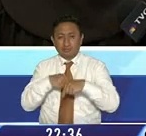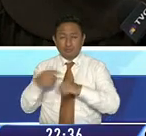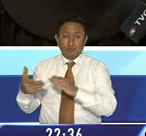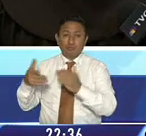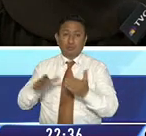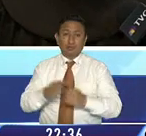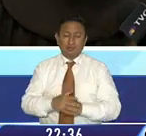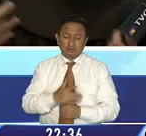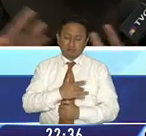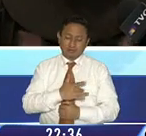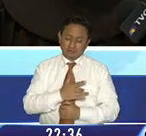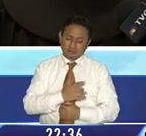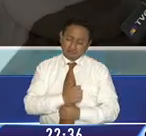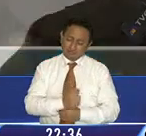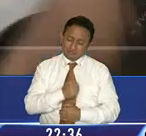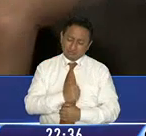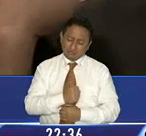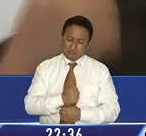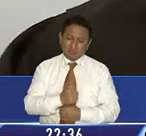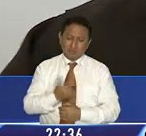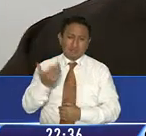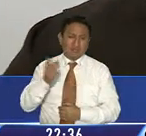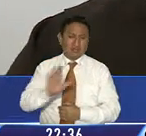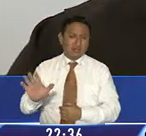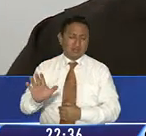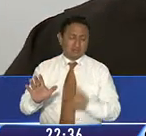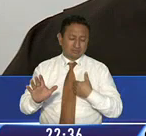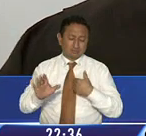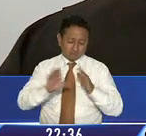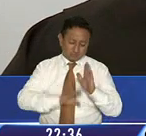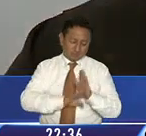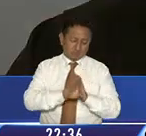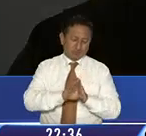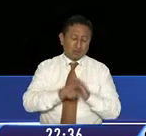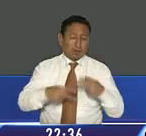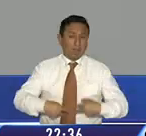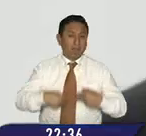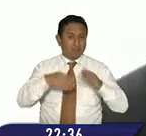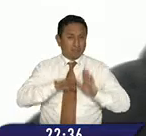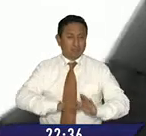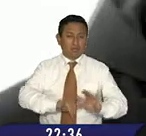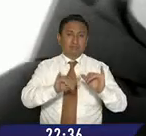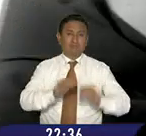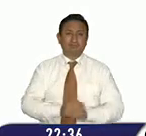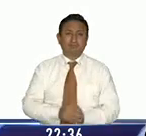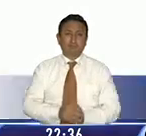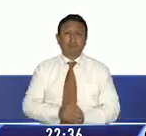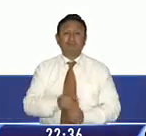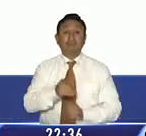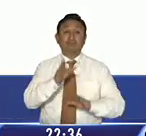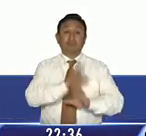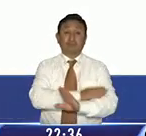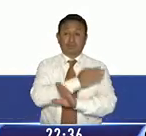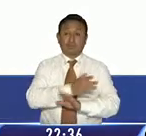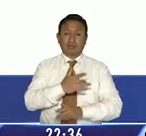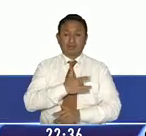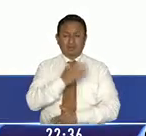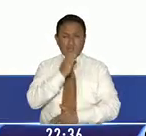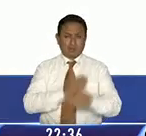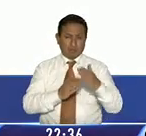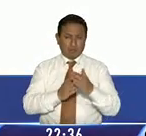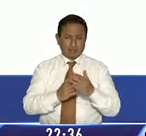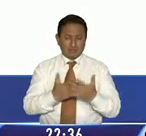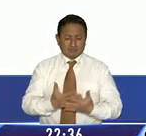espacio en nuestro corazón. Cerrar la puerta y avanzar porque la vida tiene que seguir. Si esta canción le transmite paz y